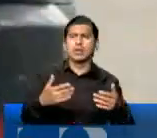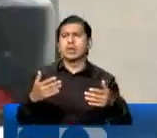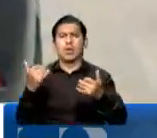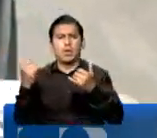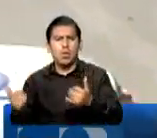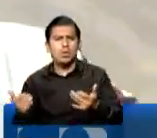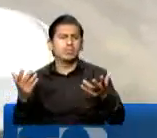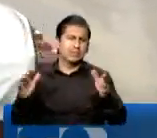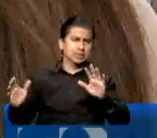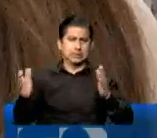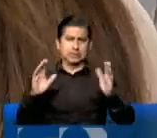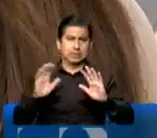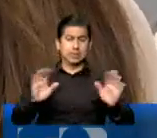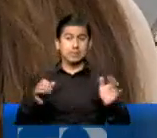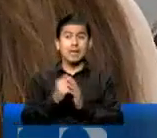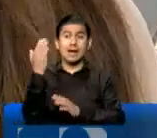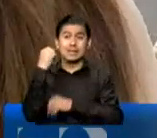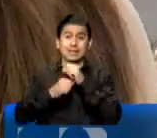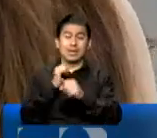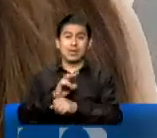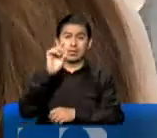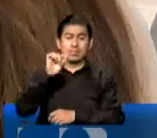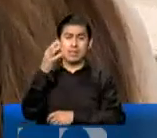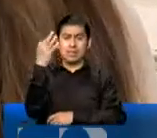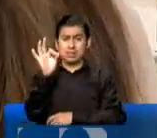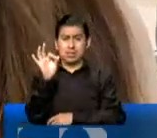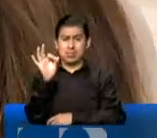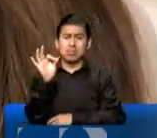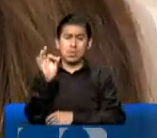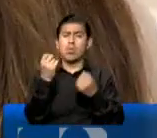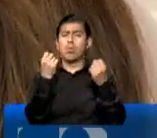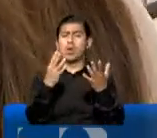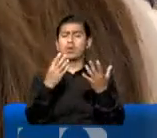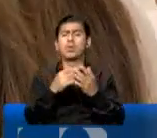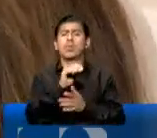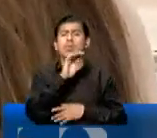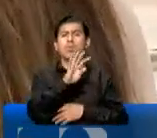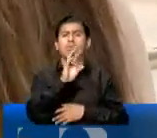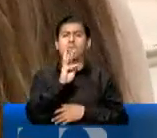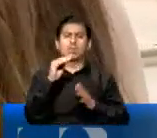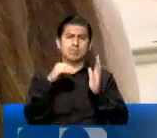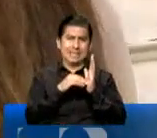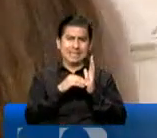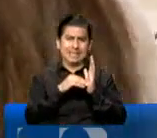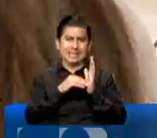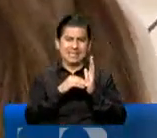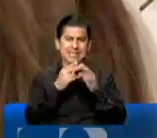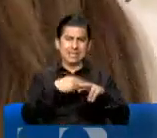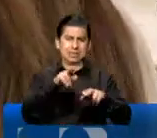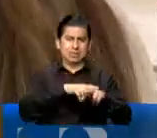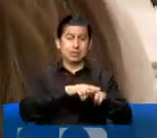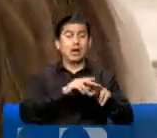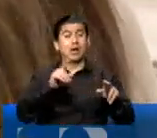generadas a nivel nacional. En el 2019 se han realizado 46.000 a nivel nacional y